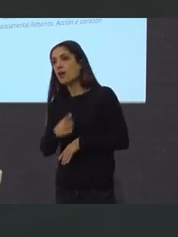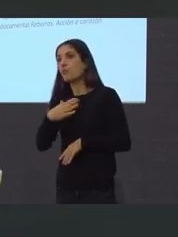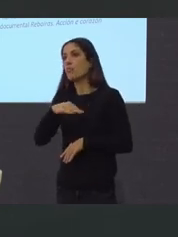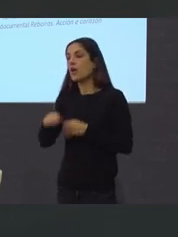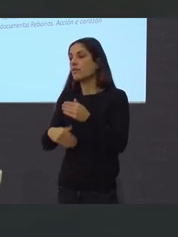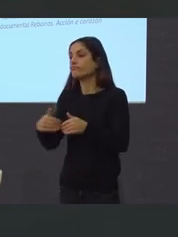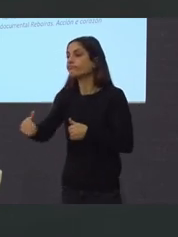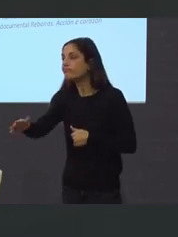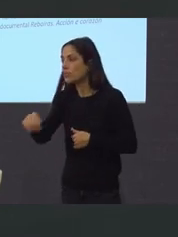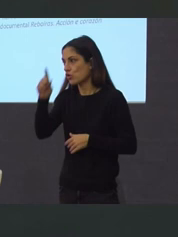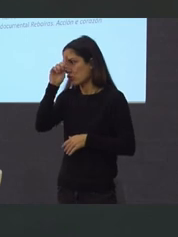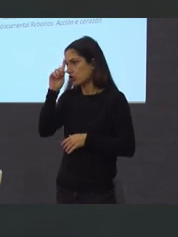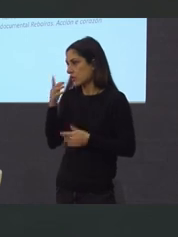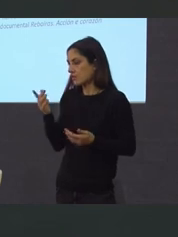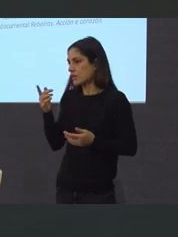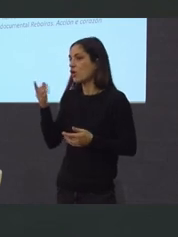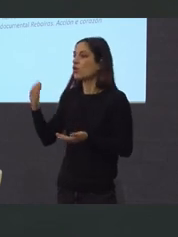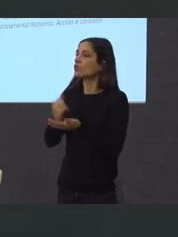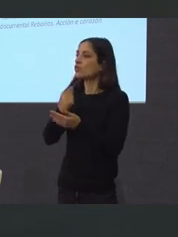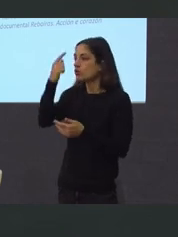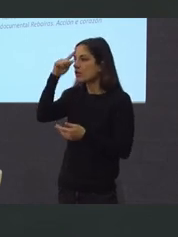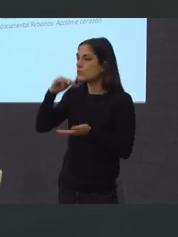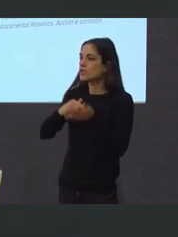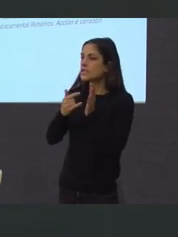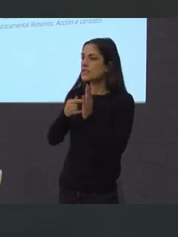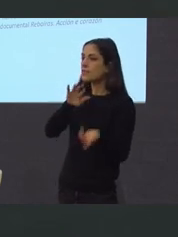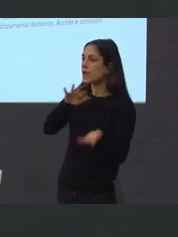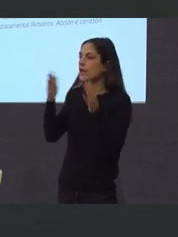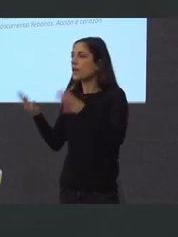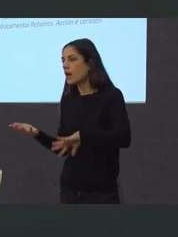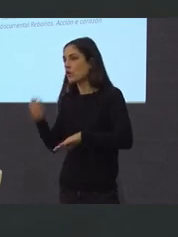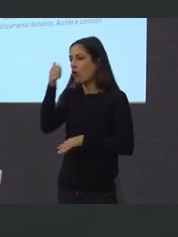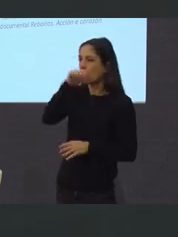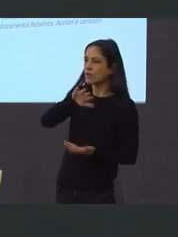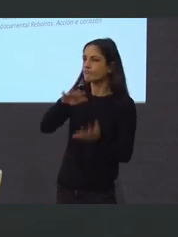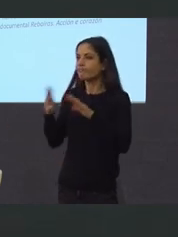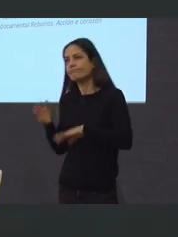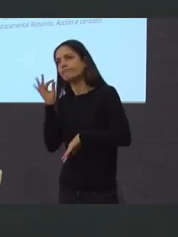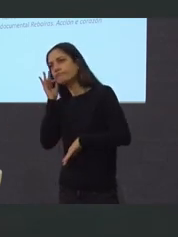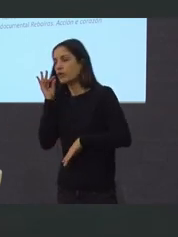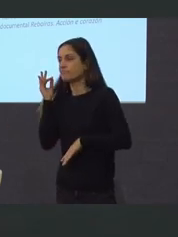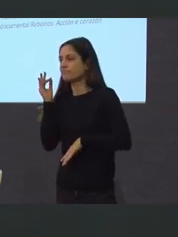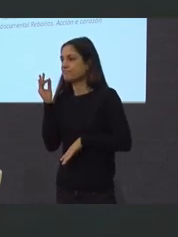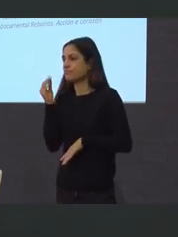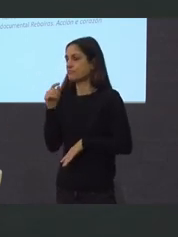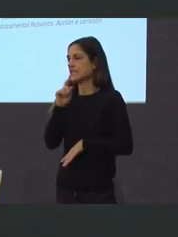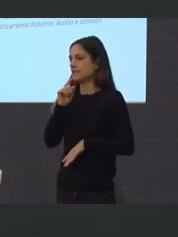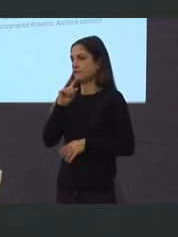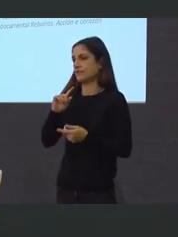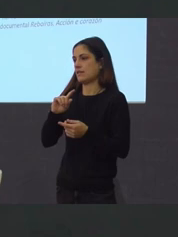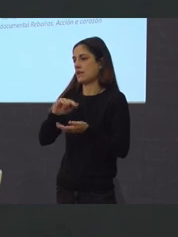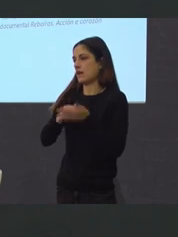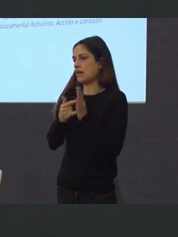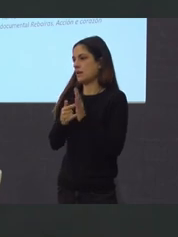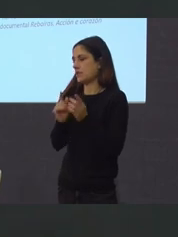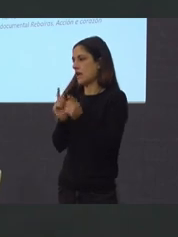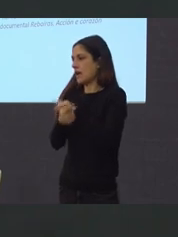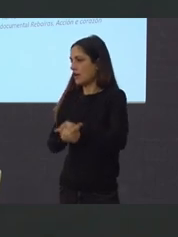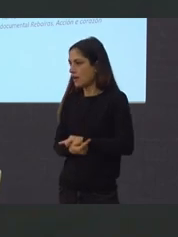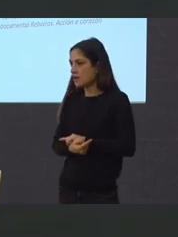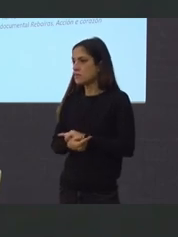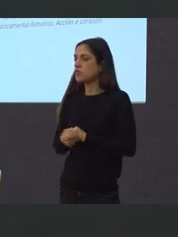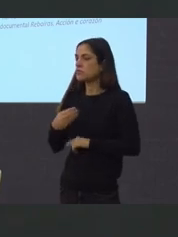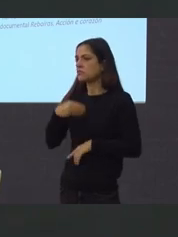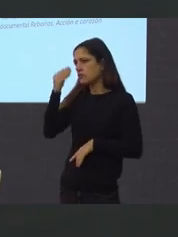cambiar de sistema, pero que este sistema tan anacrónico, pois eu creo que xa todas